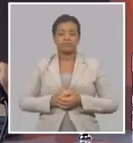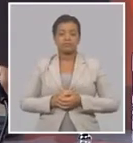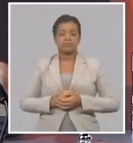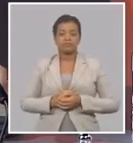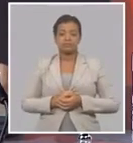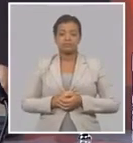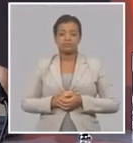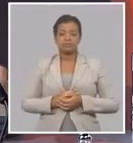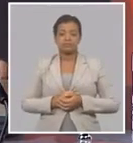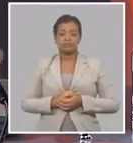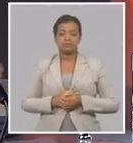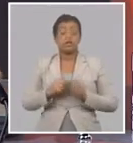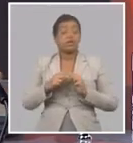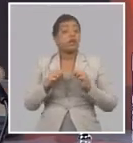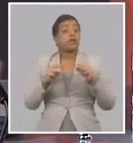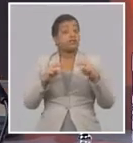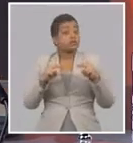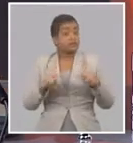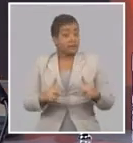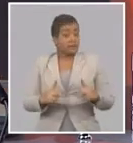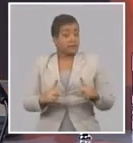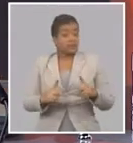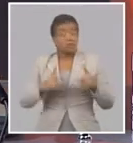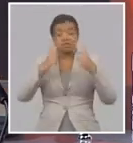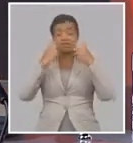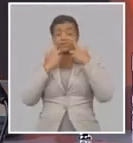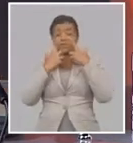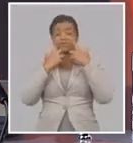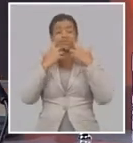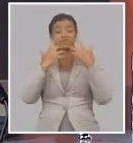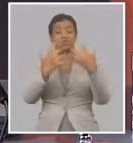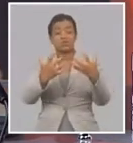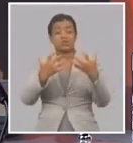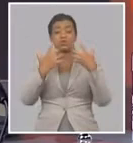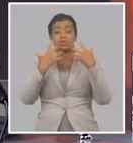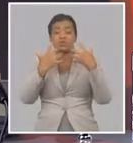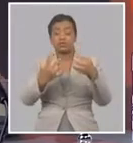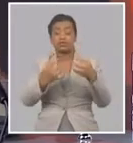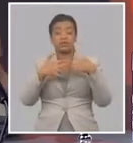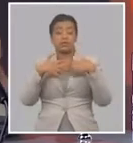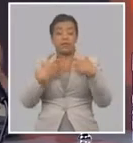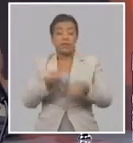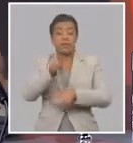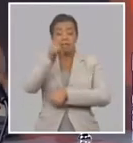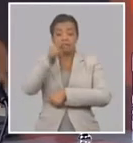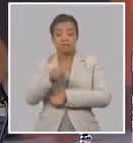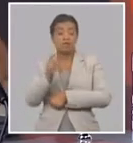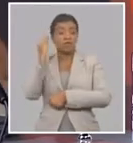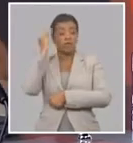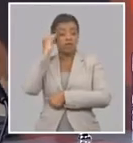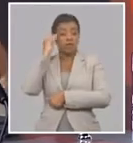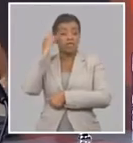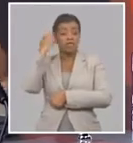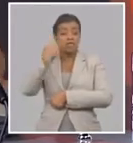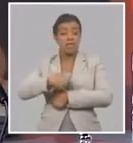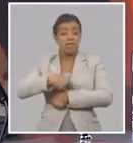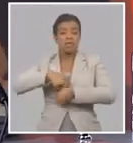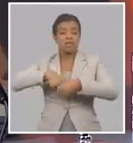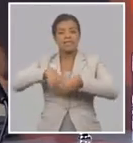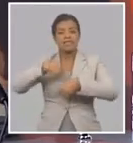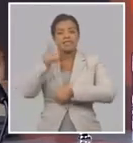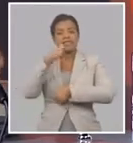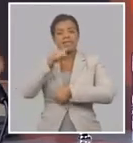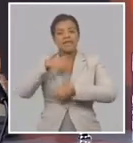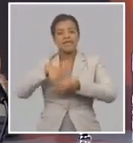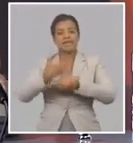reiterará ki grande que es muy importante que las personas conozcan que deben estar 10 días en aislamiento